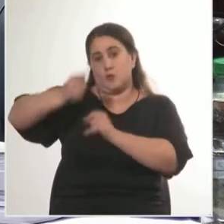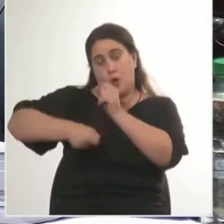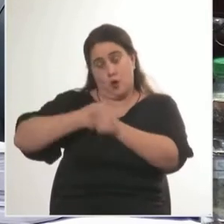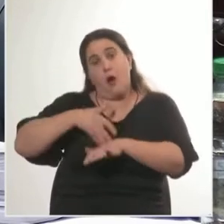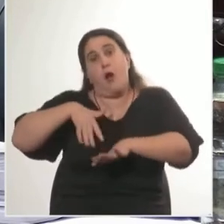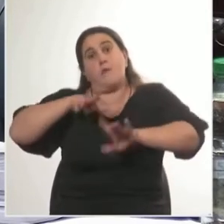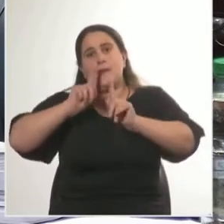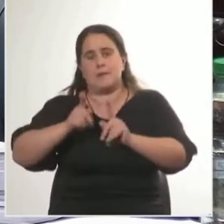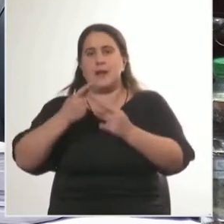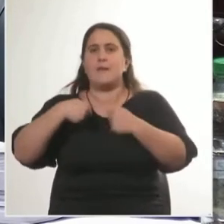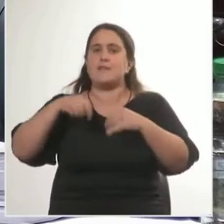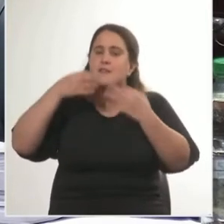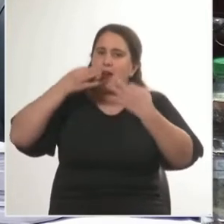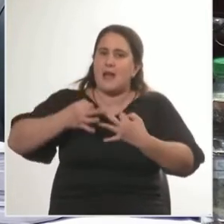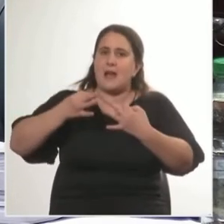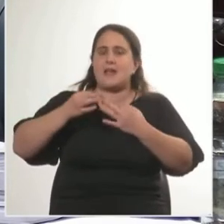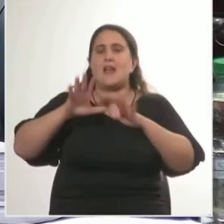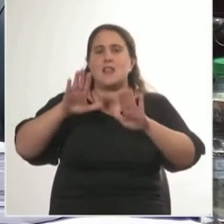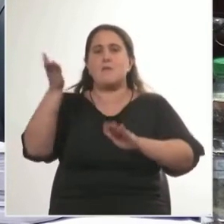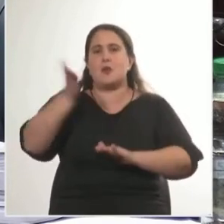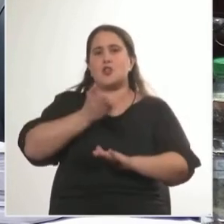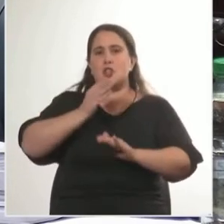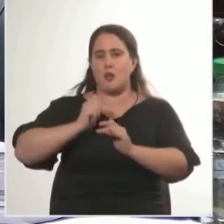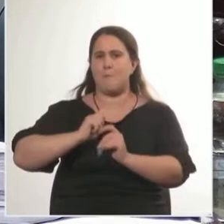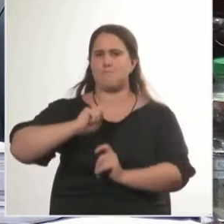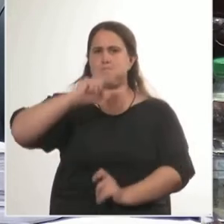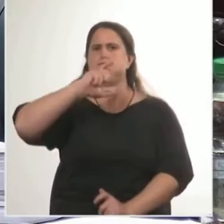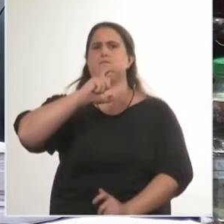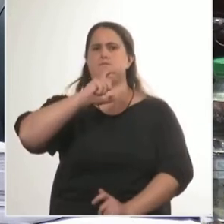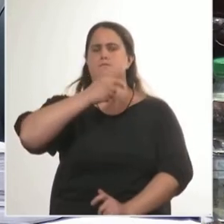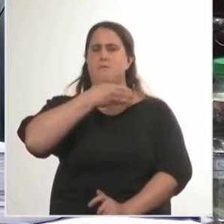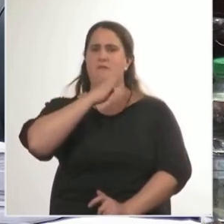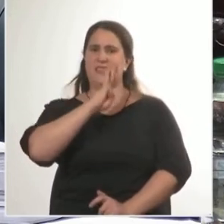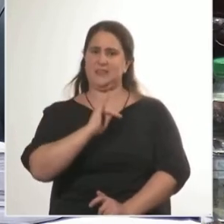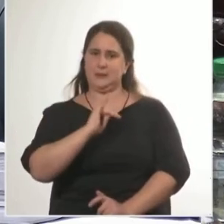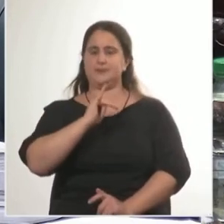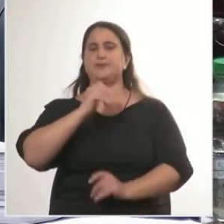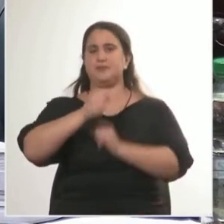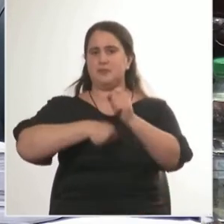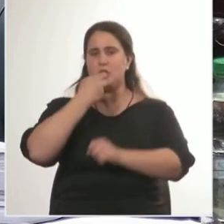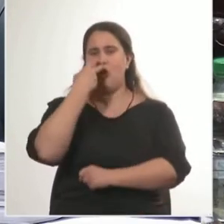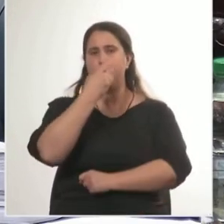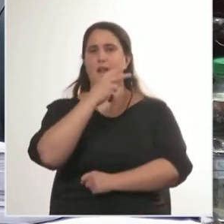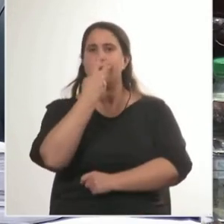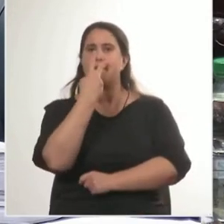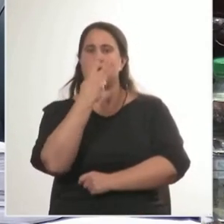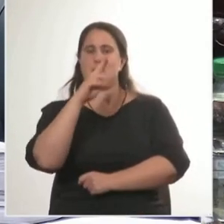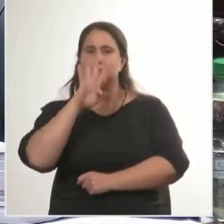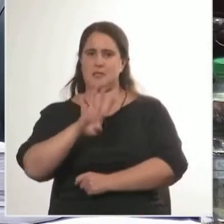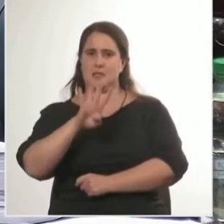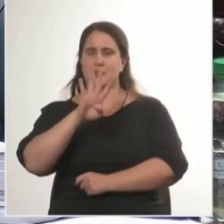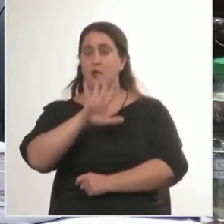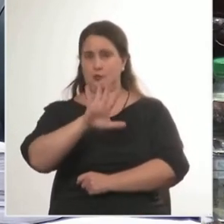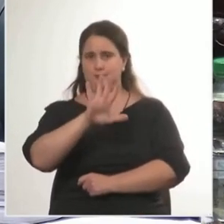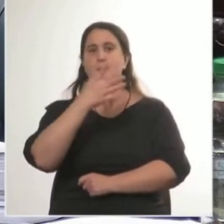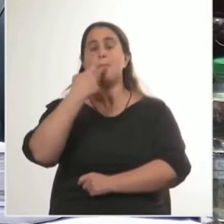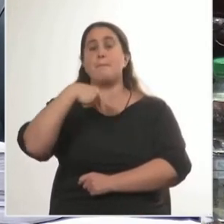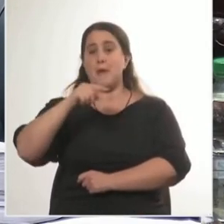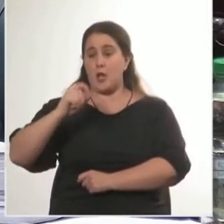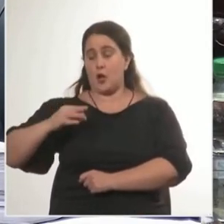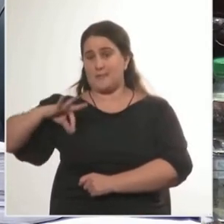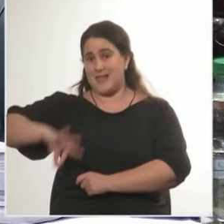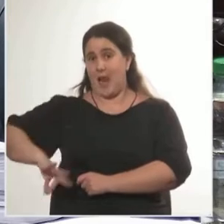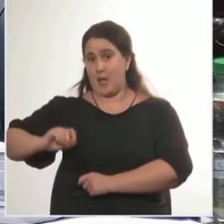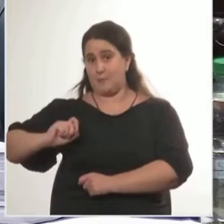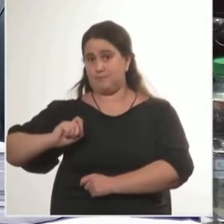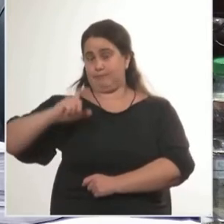la torta va a ser un 10% más grande en 2025. Sin embargo, el aumento de la